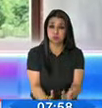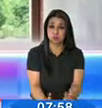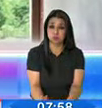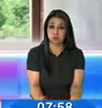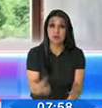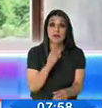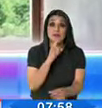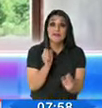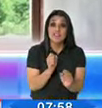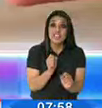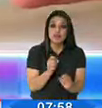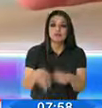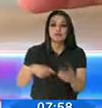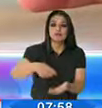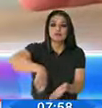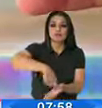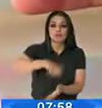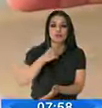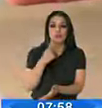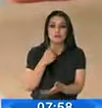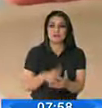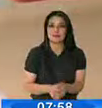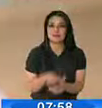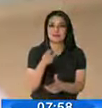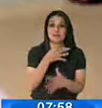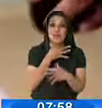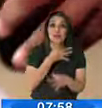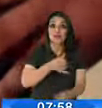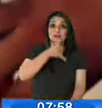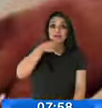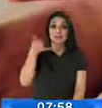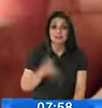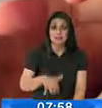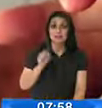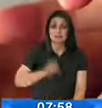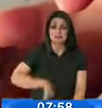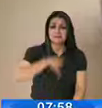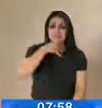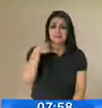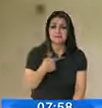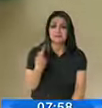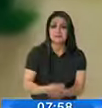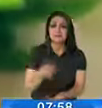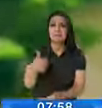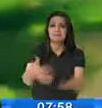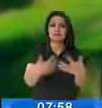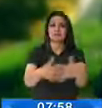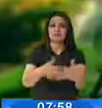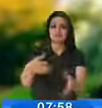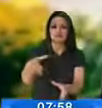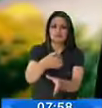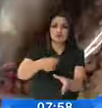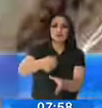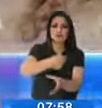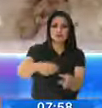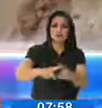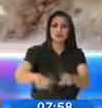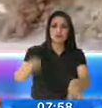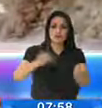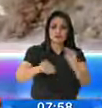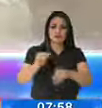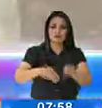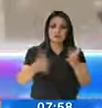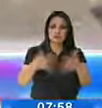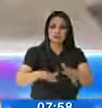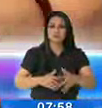los endulzamos y llenamos. Y si usted es fanático de la cerveza, puede probar la cerveza artesanal, hecha a base de varios